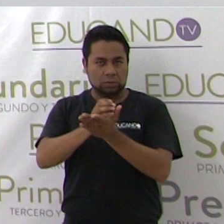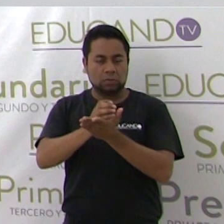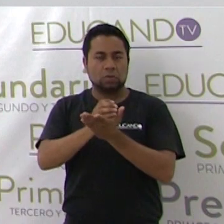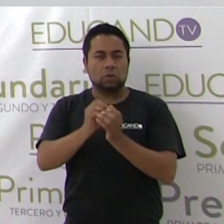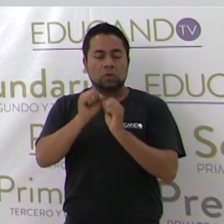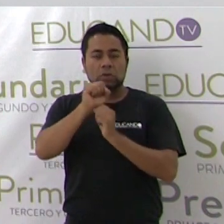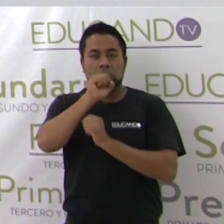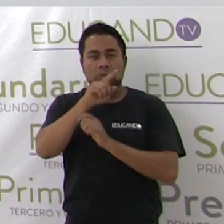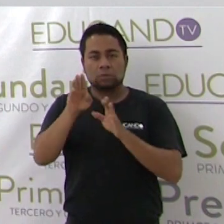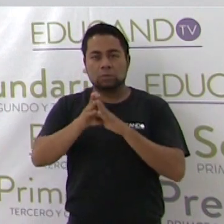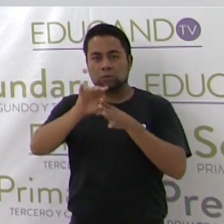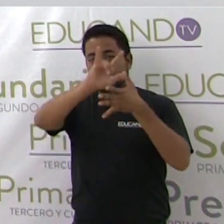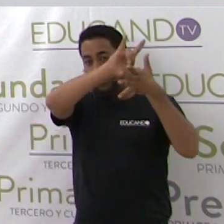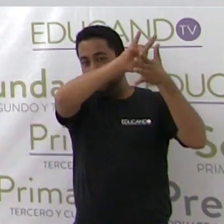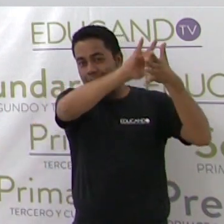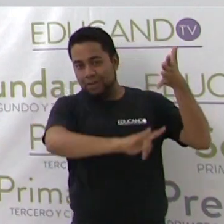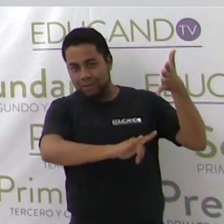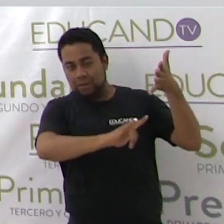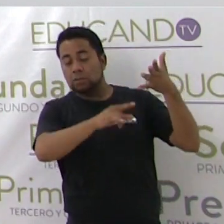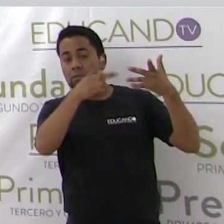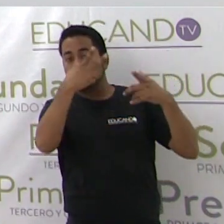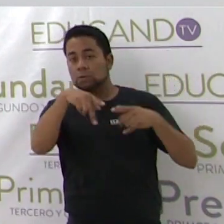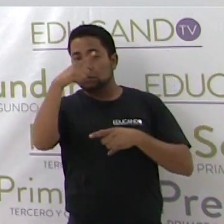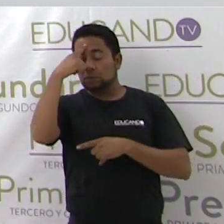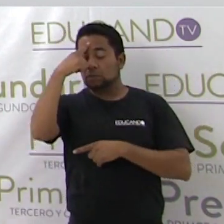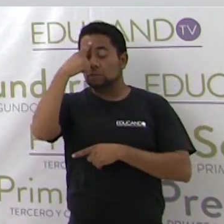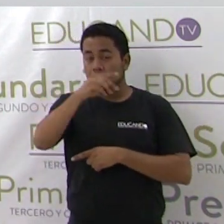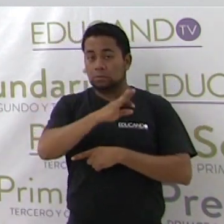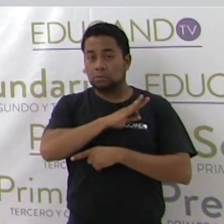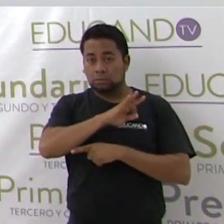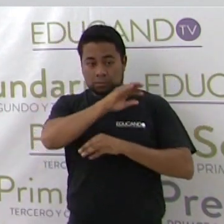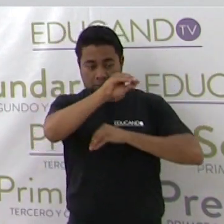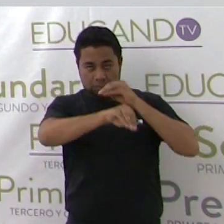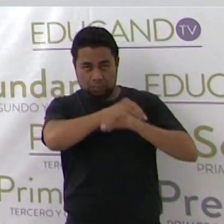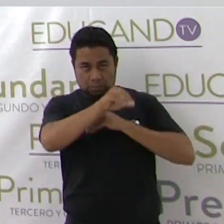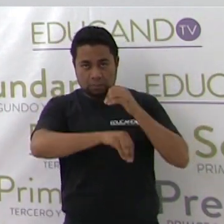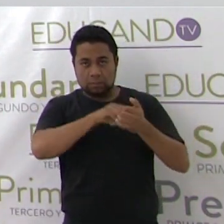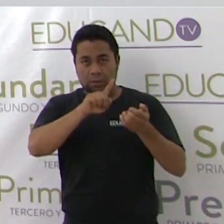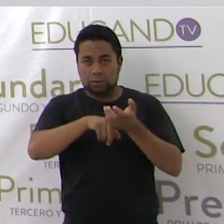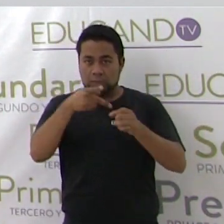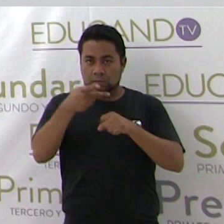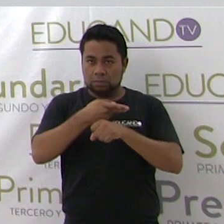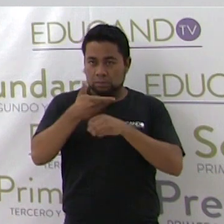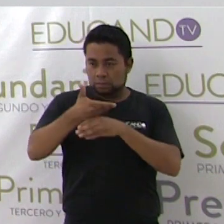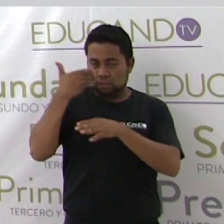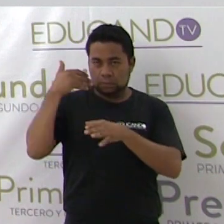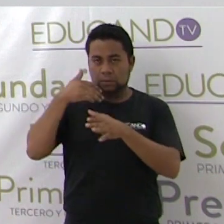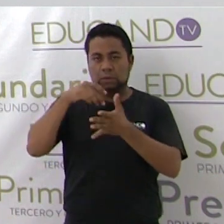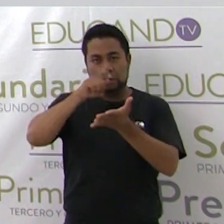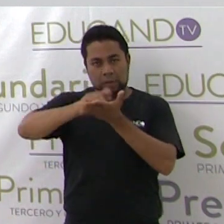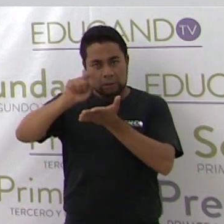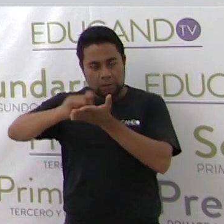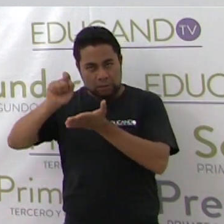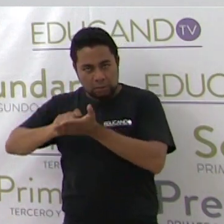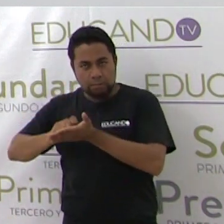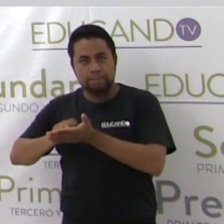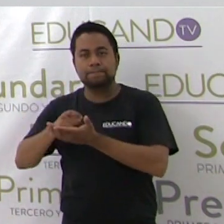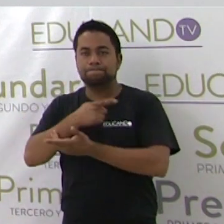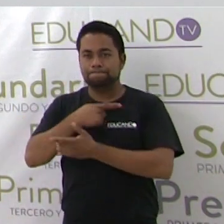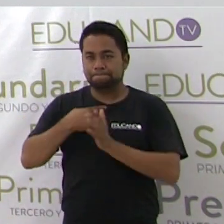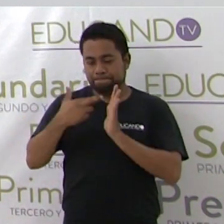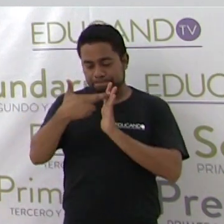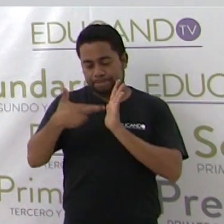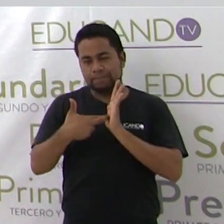también en un cartel. Pero para poder plasmar el pasado en letras, existen reglas